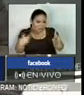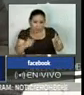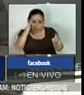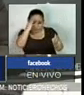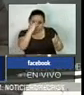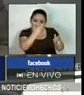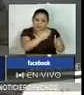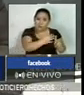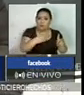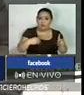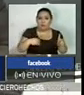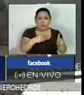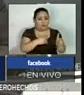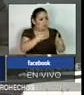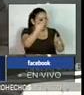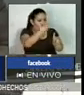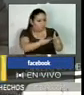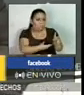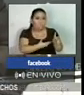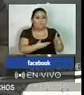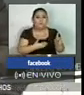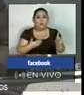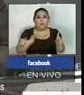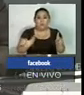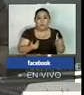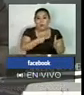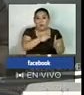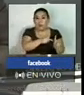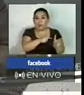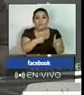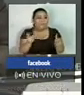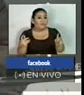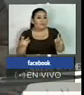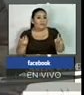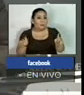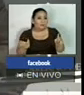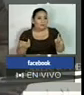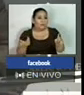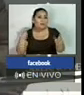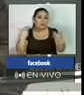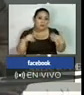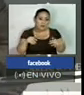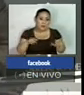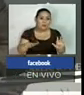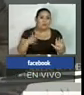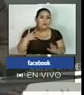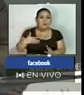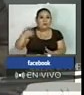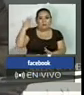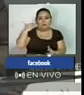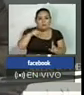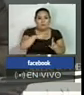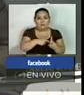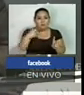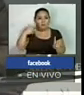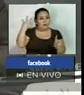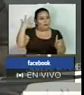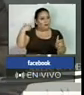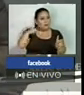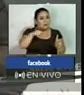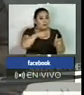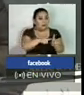protocolo de manejo COVID, un paciente que tenía ya cierto tiempo de estar bajo el